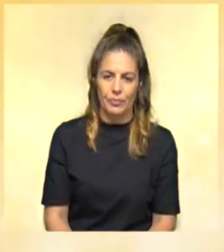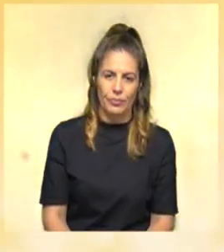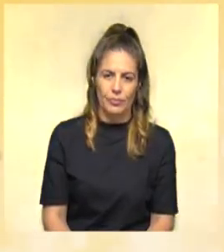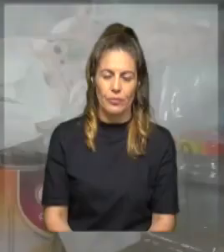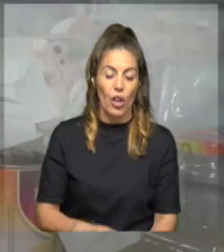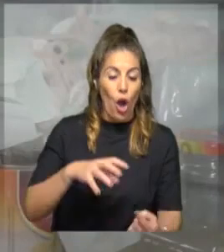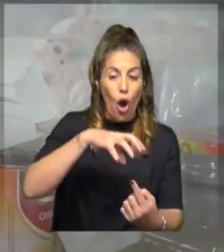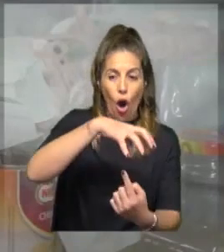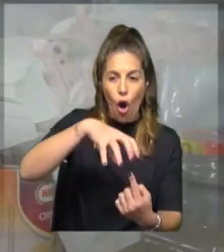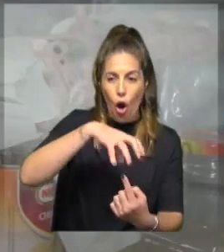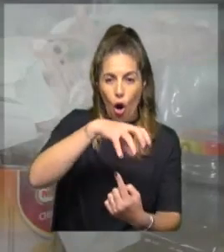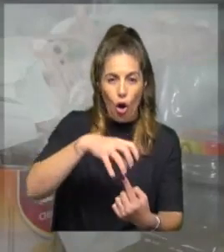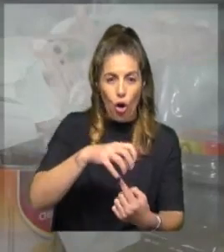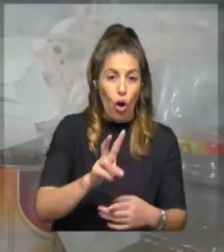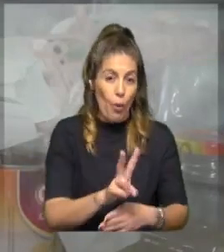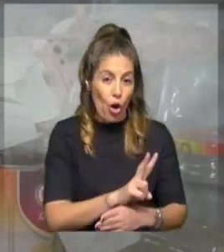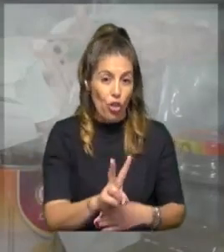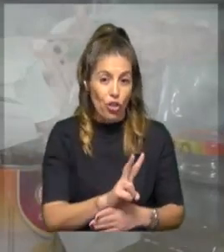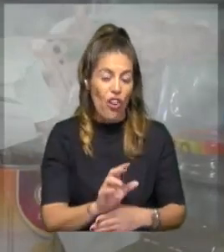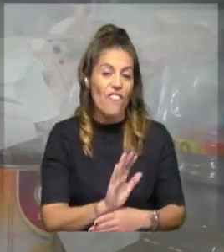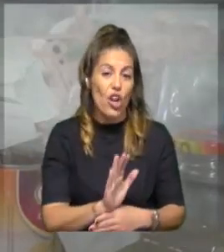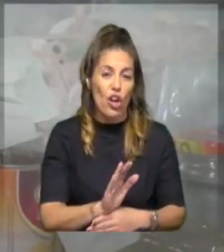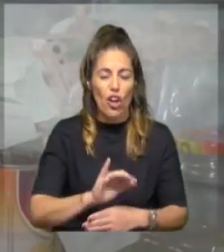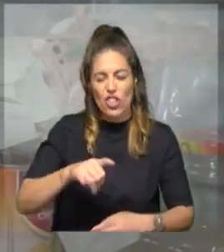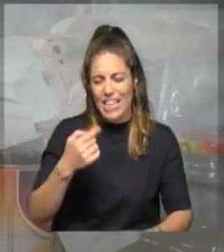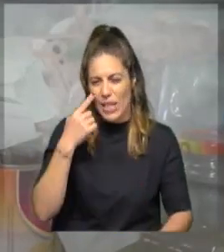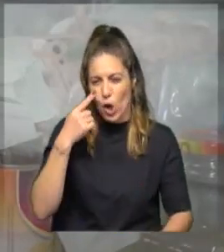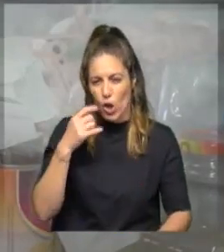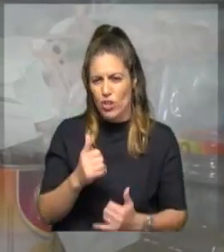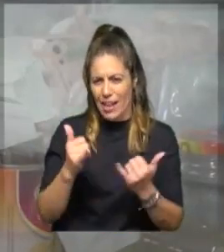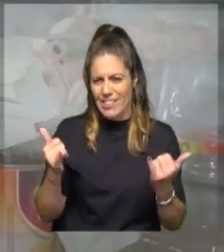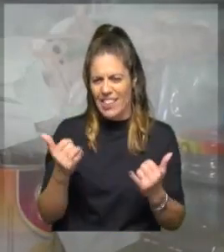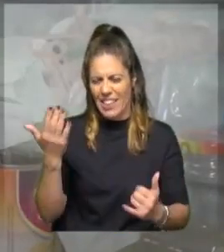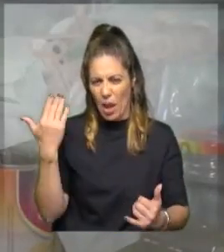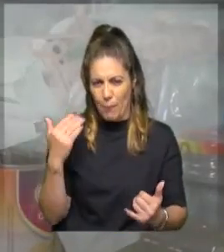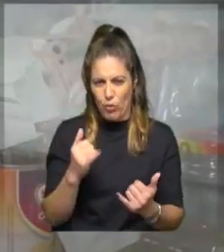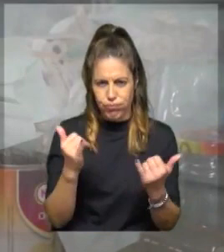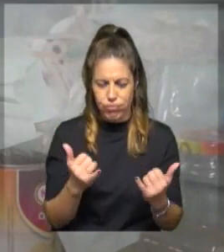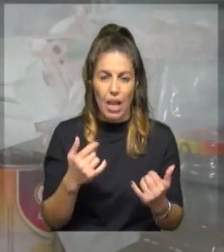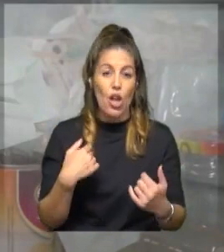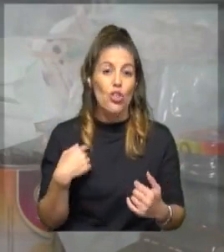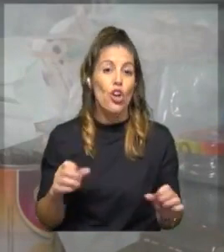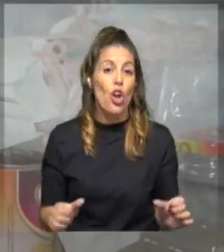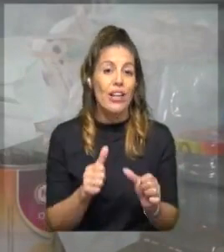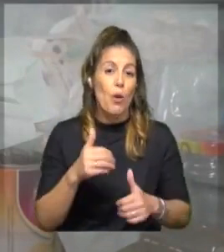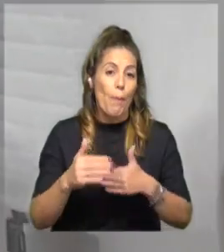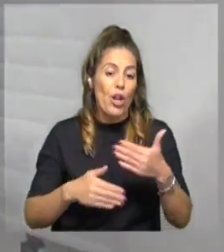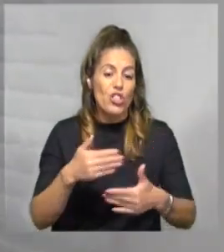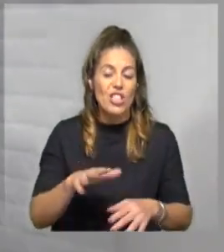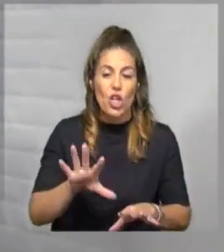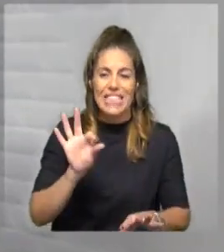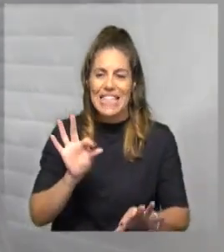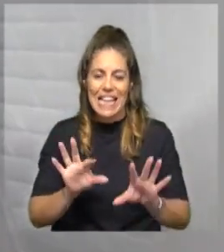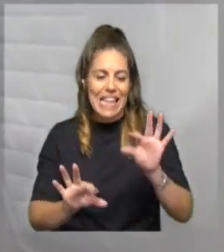Los hongos, como agente de control biológico, hace mucho tiempo que se conocen, entonces lo que nosotros hacemos es un proceso de